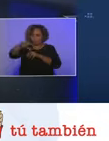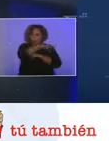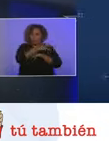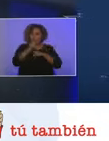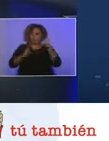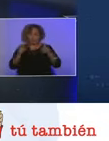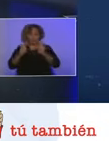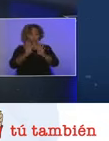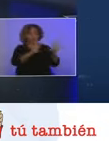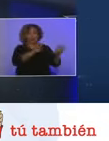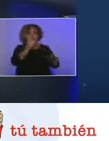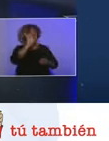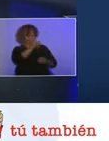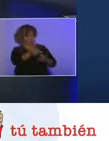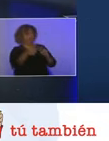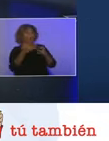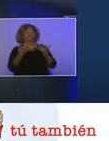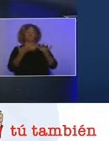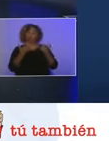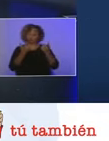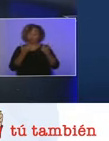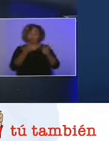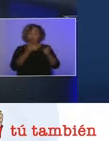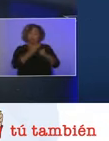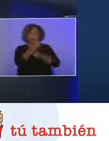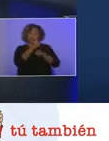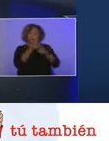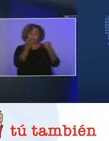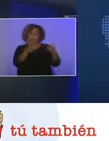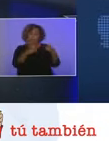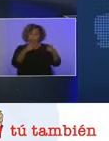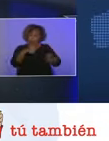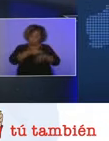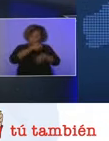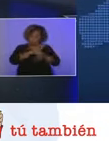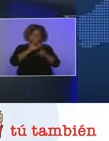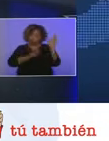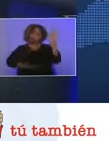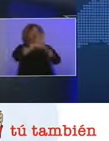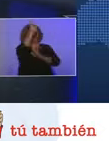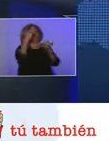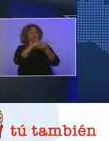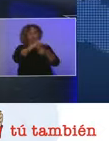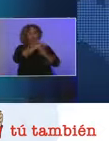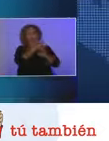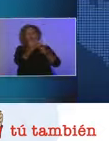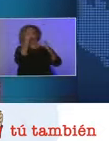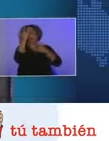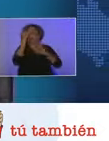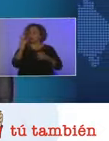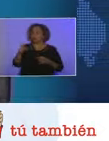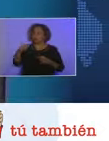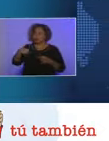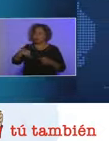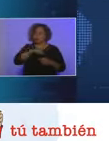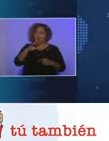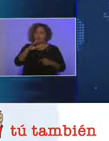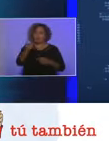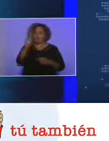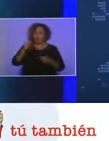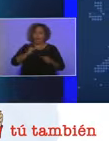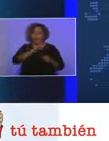hay. Eso es lo que realmente pone al país en peligro de que se disparen los casos inicialmente. Claro, totalmente. Sí. Bueno, hablemos de eso precisamente con dos alcaldes de Puerto